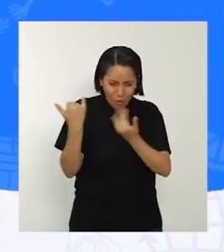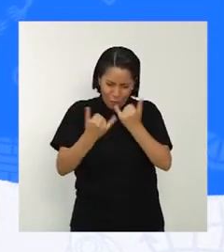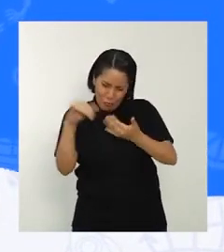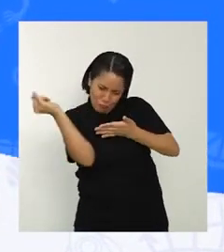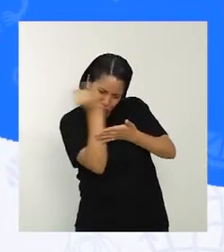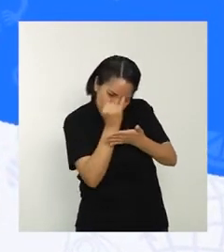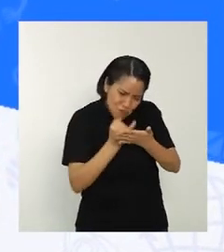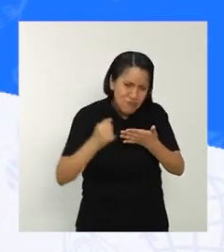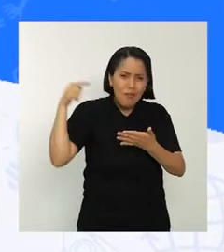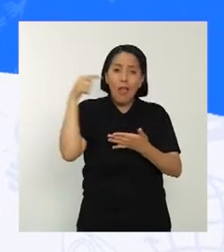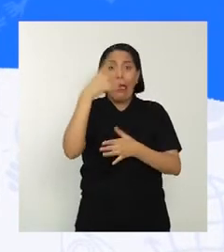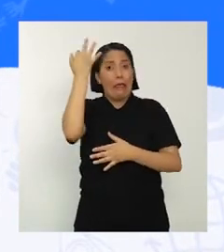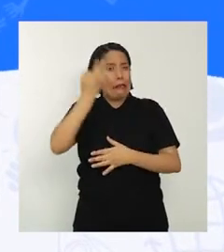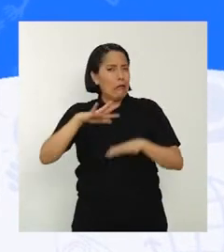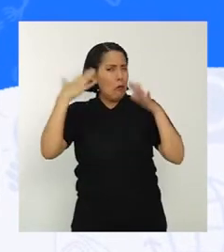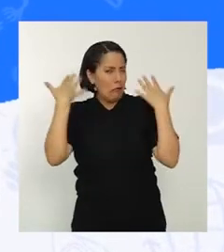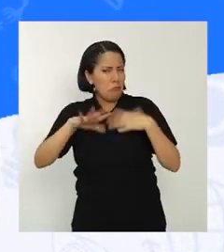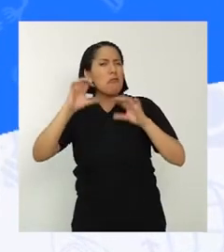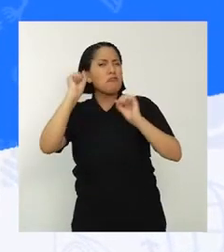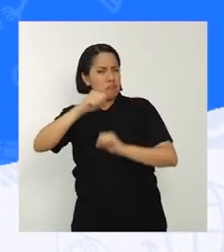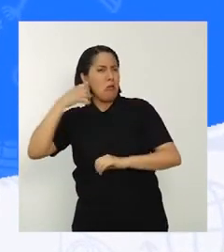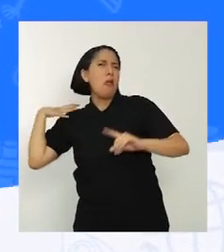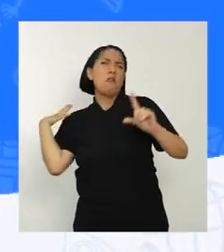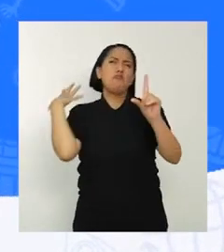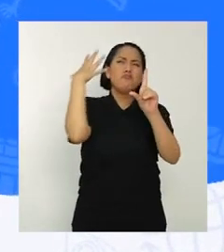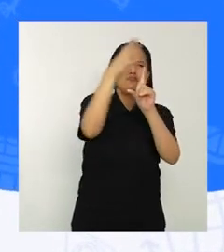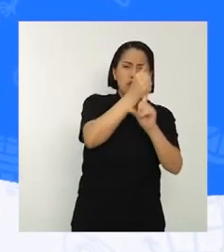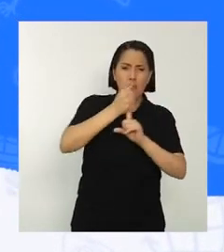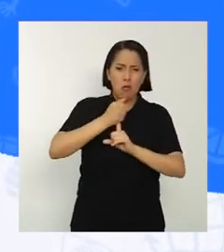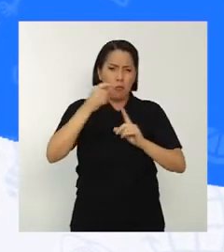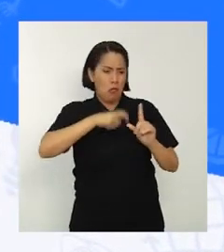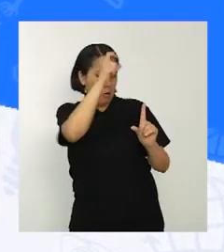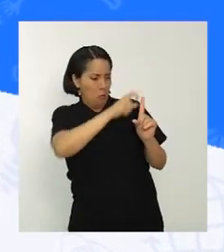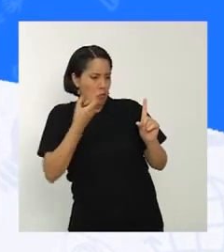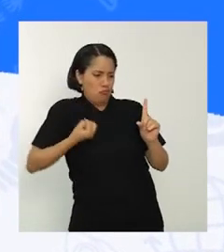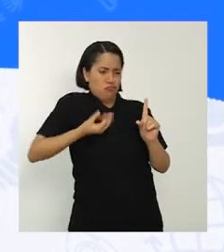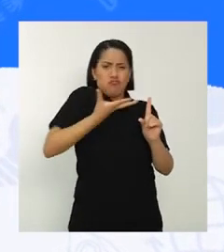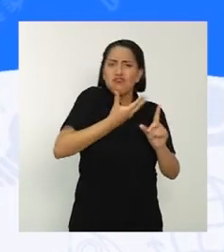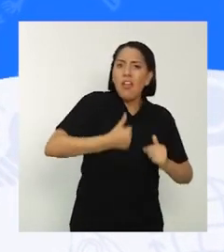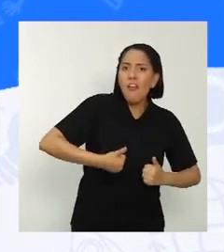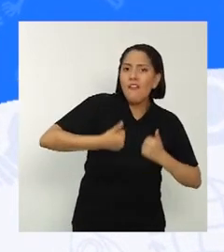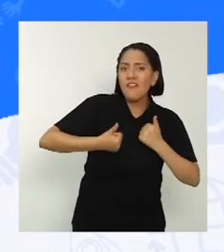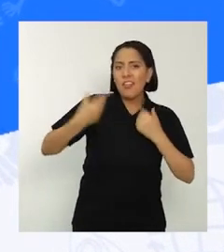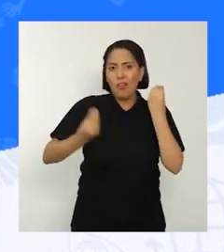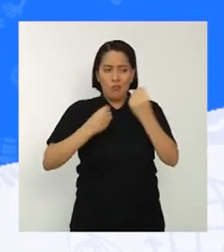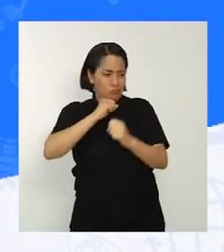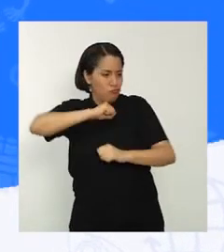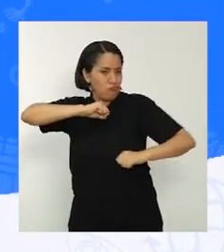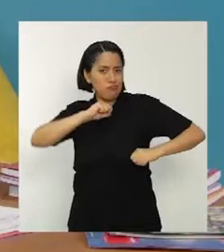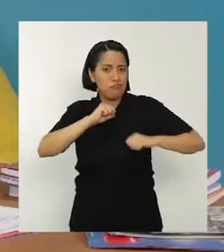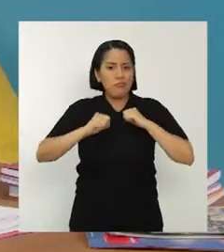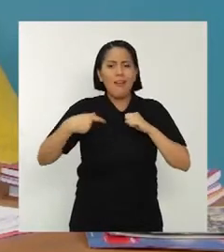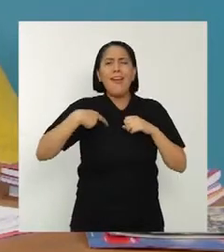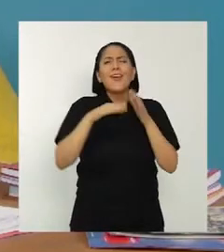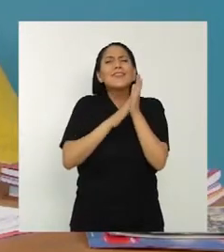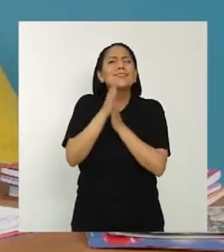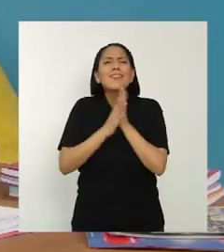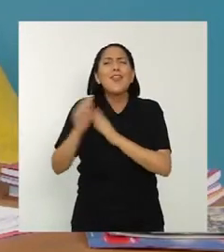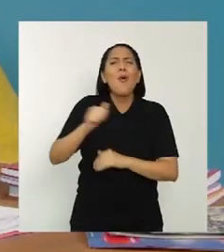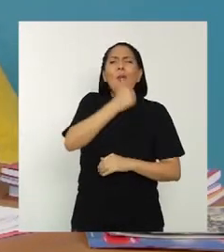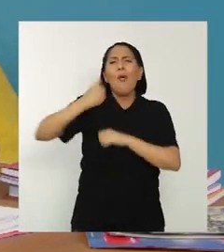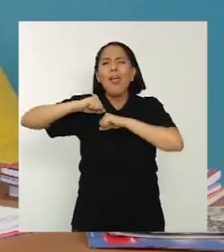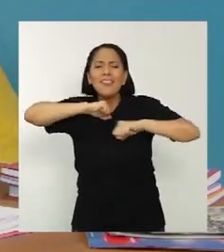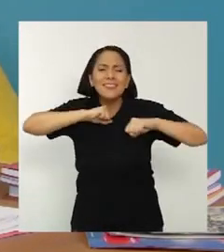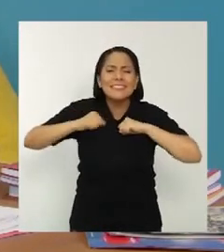hemos aprendido hoy. Creo que hemos cumplido el reto de darle vida a nuestros personajes a través del movimiento. Ya quiero probar